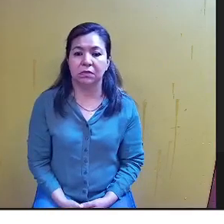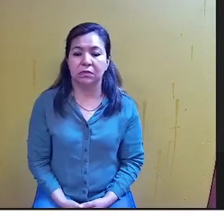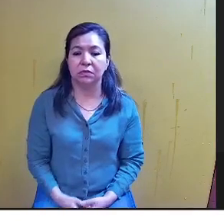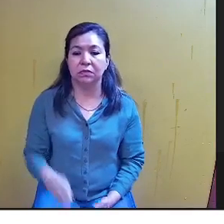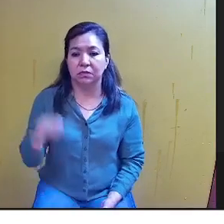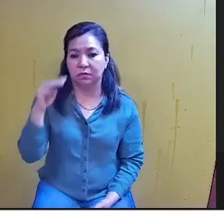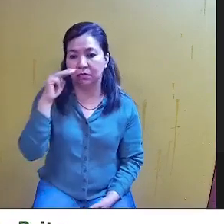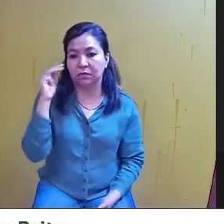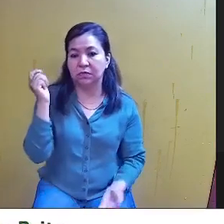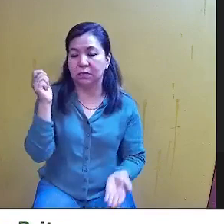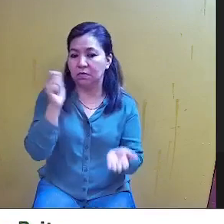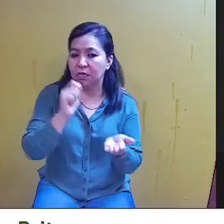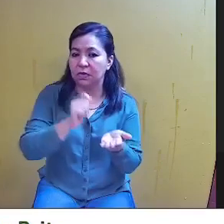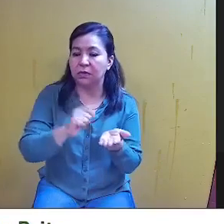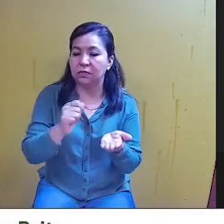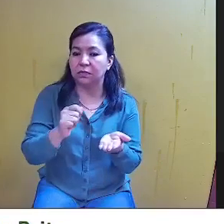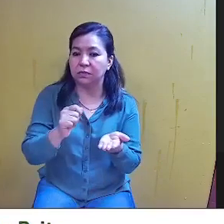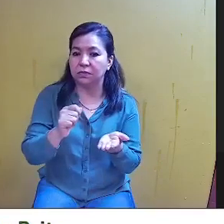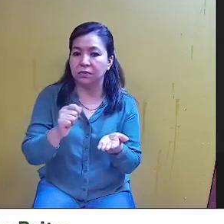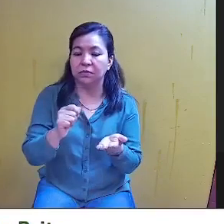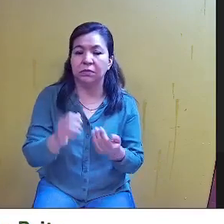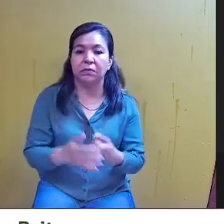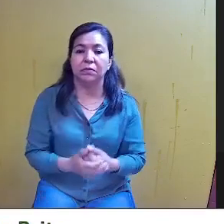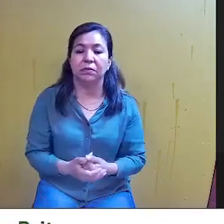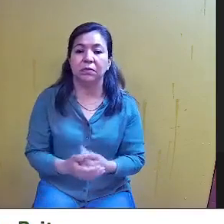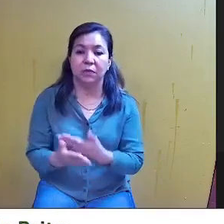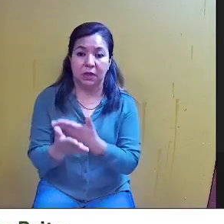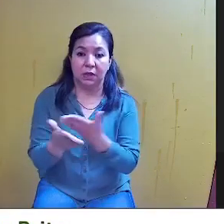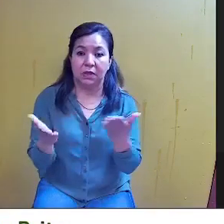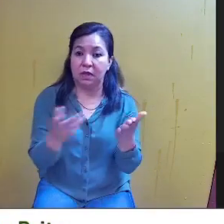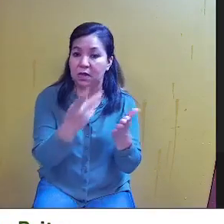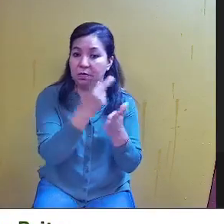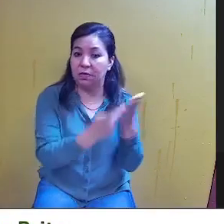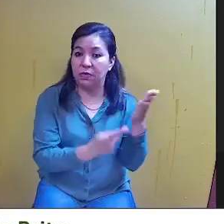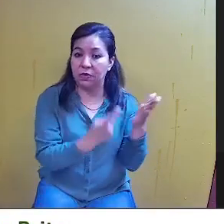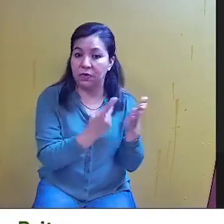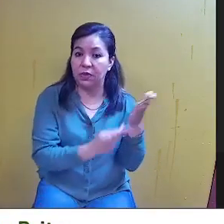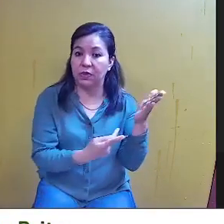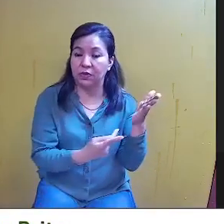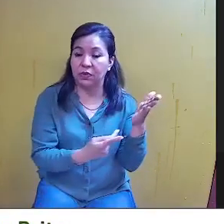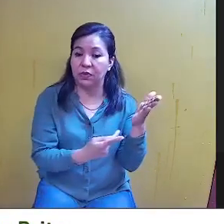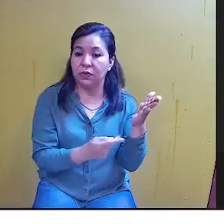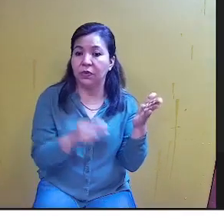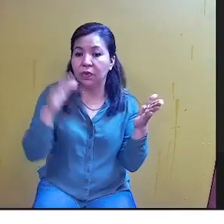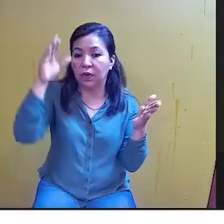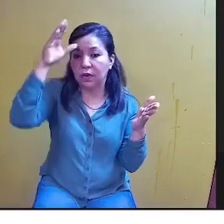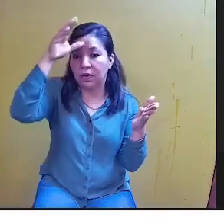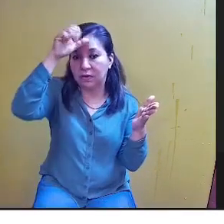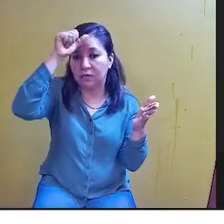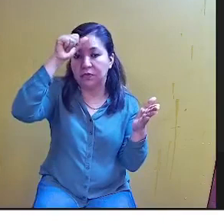Magistrada, magistrado, está a nuestra consideración el proyecto de laudo convenio del que se ha dado cuenta.